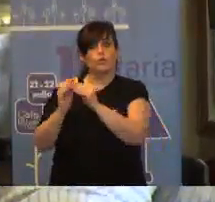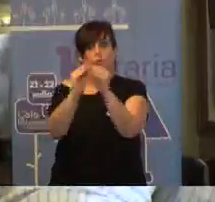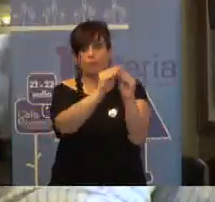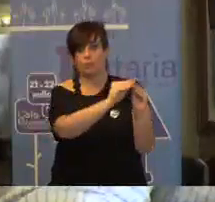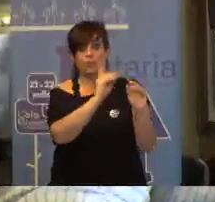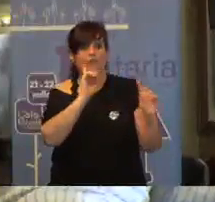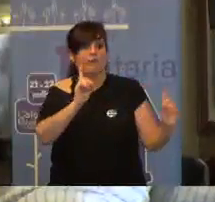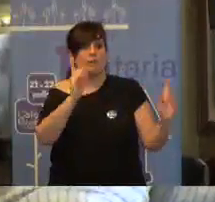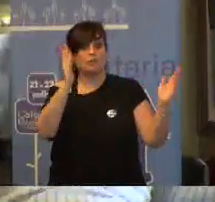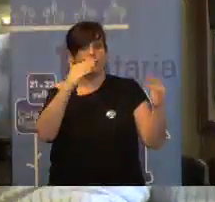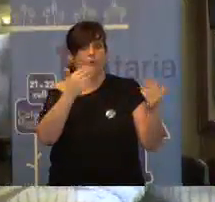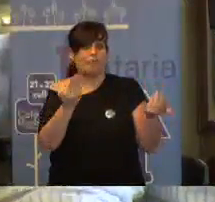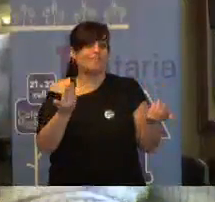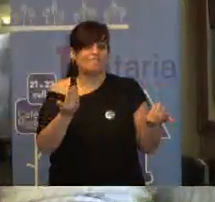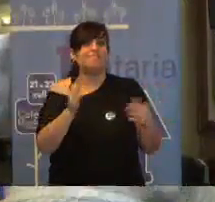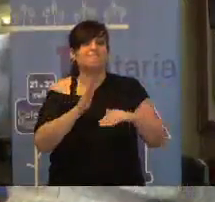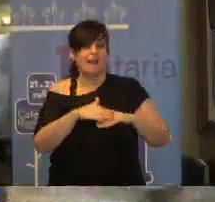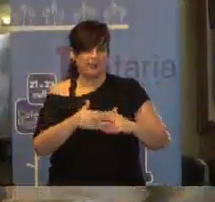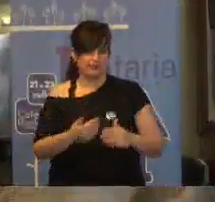sentido que os teñamos.